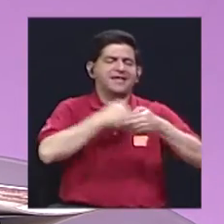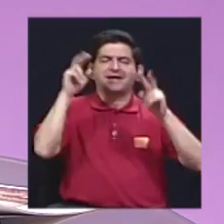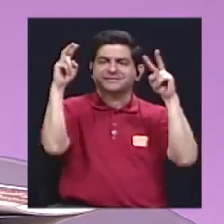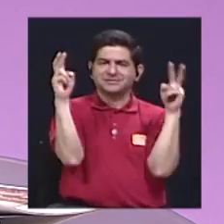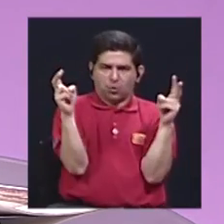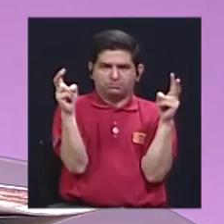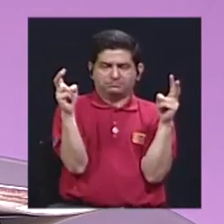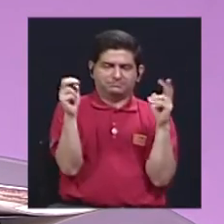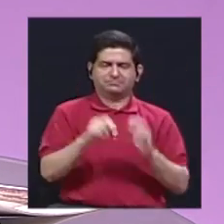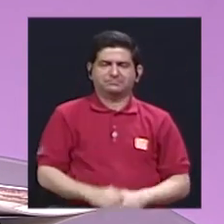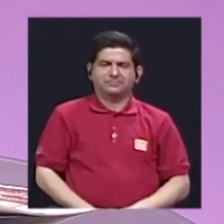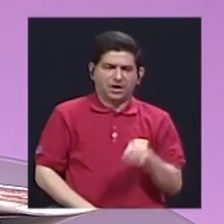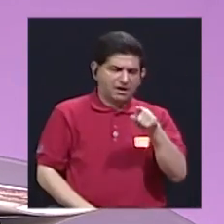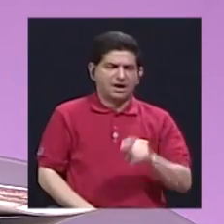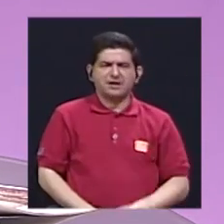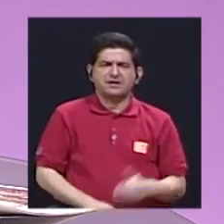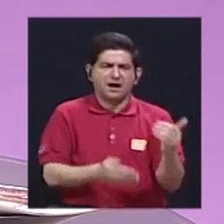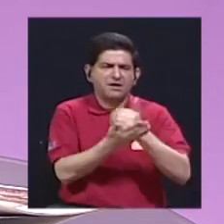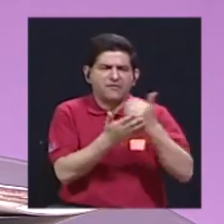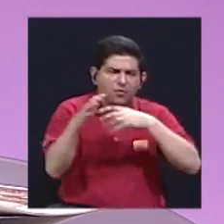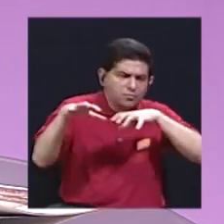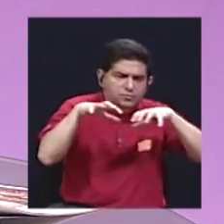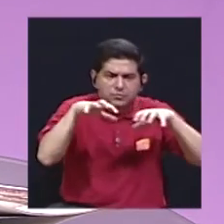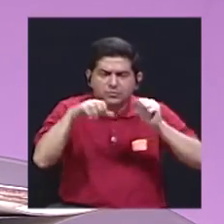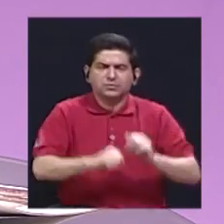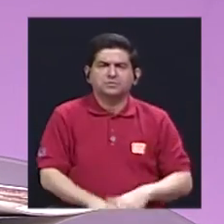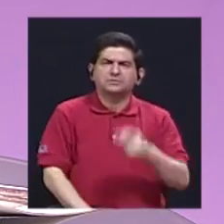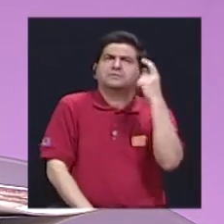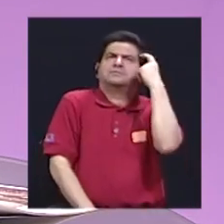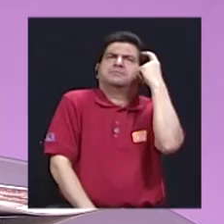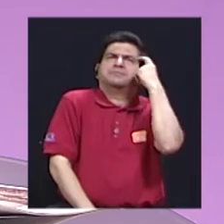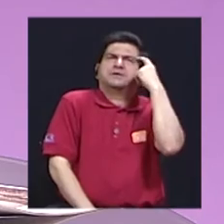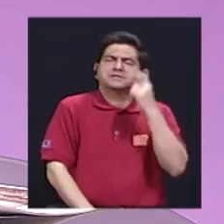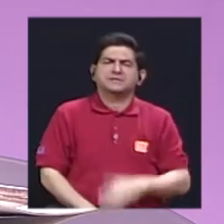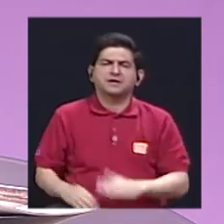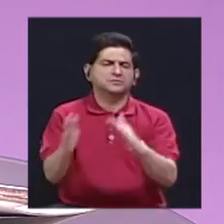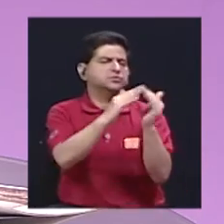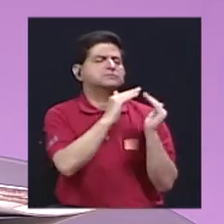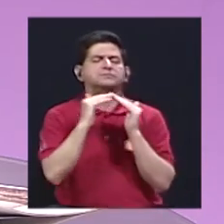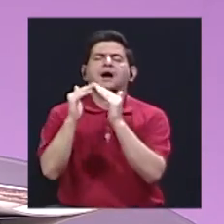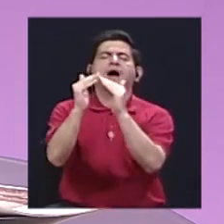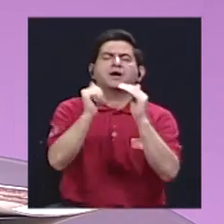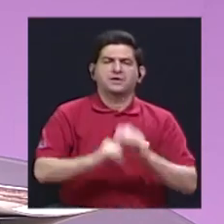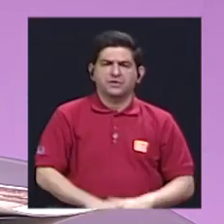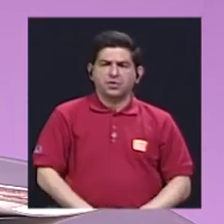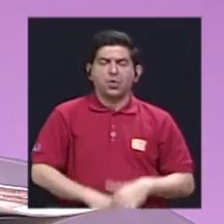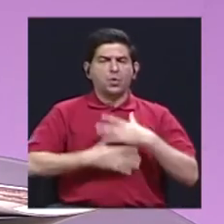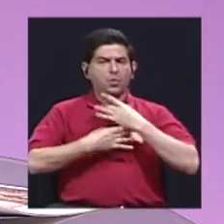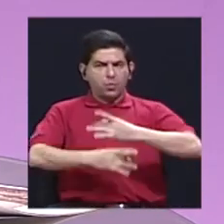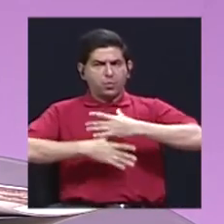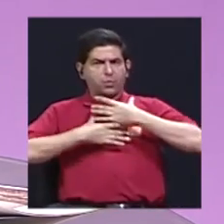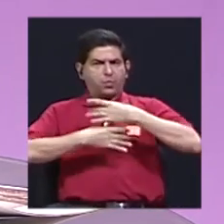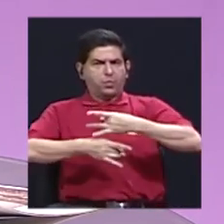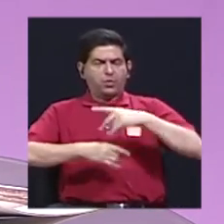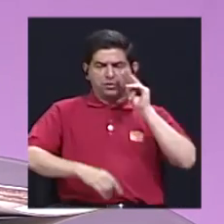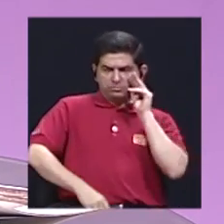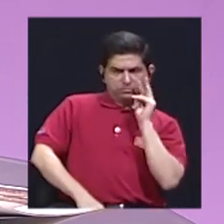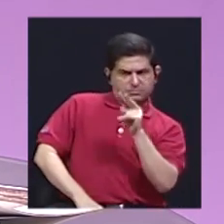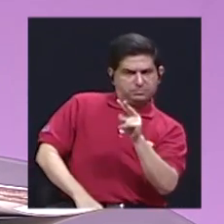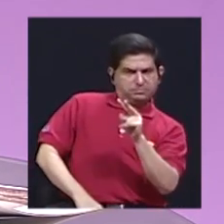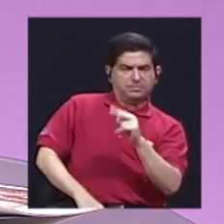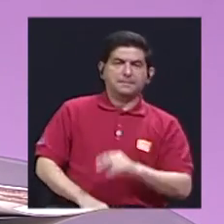llamamos movilizando recursos pensando en el barrio y es muy interesante ver